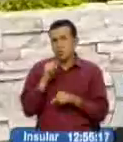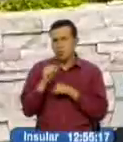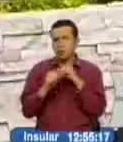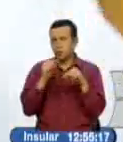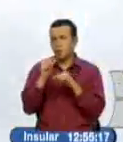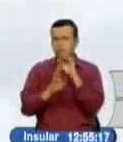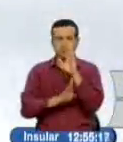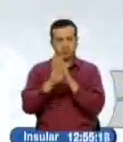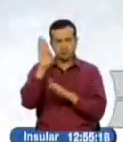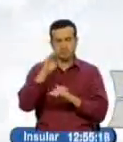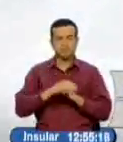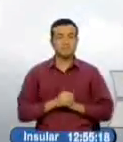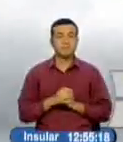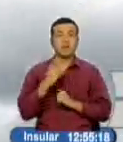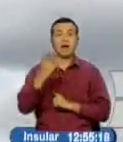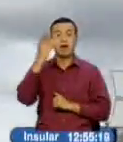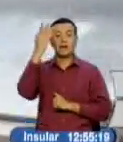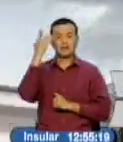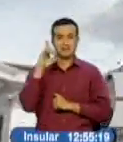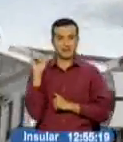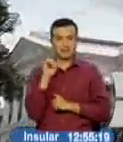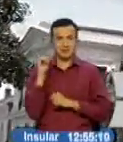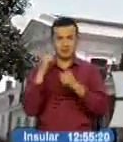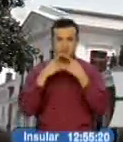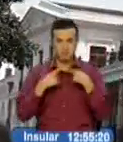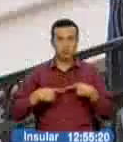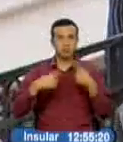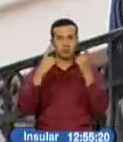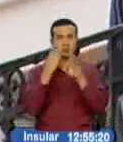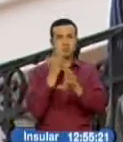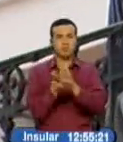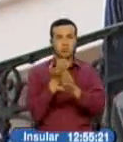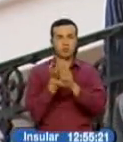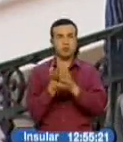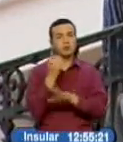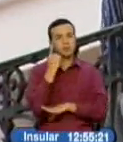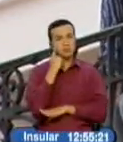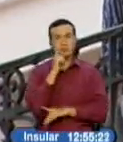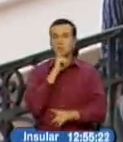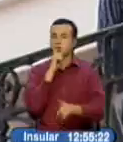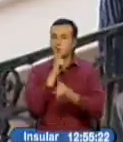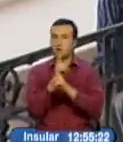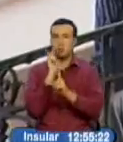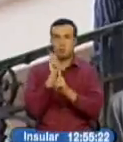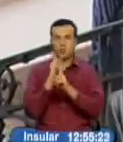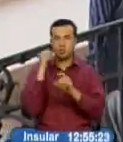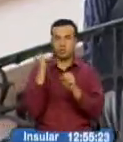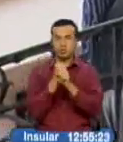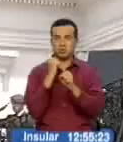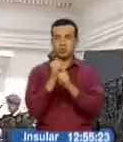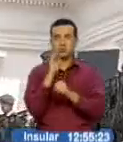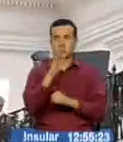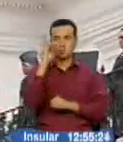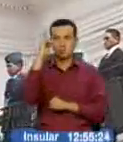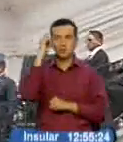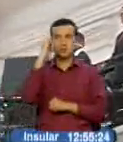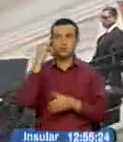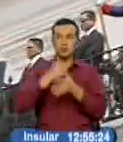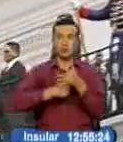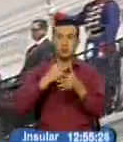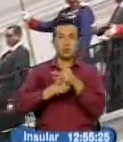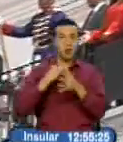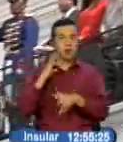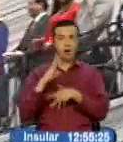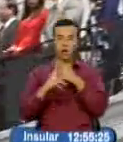salir adelante. El pasado lunes el presidente Lenín Moreno hizo pública esta propuesta como una muestra directa que uno de los ejes de trabajo de su gobierno es la lucha contra